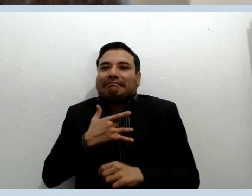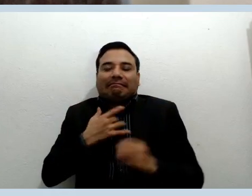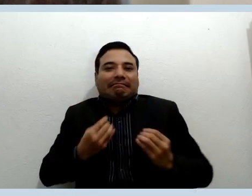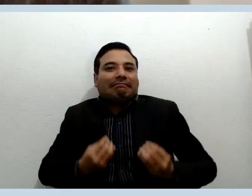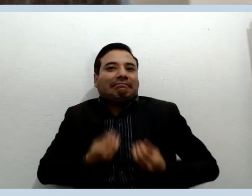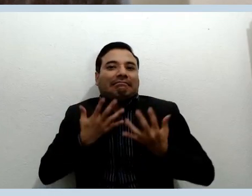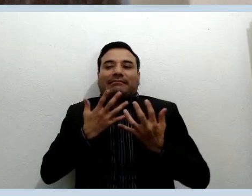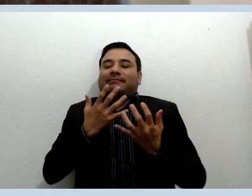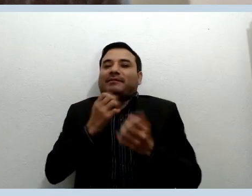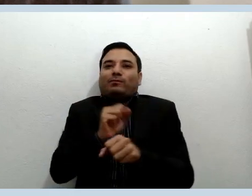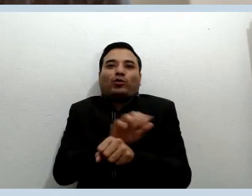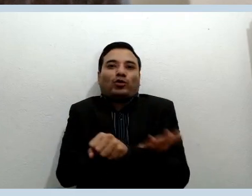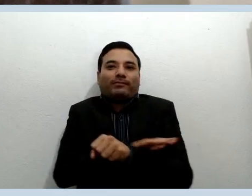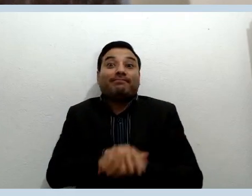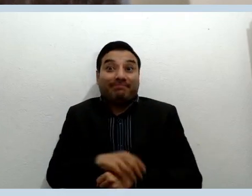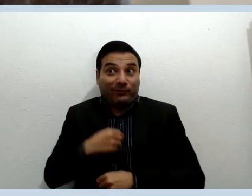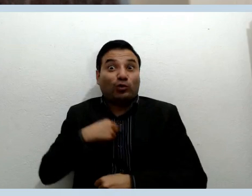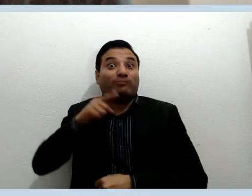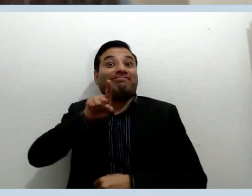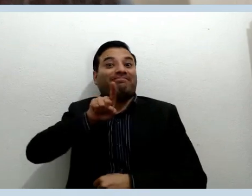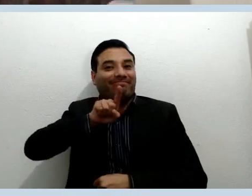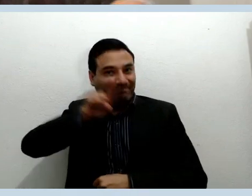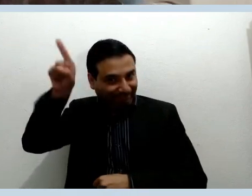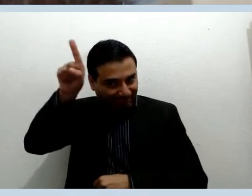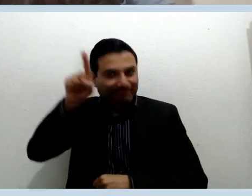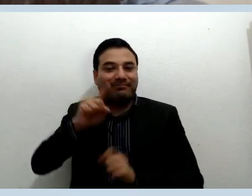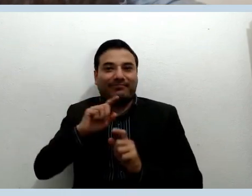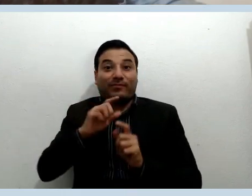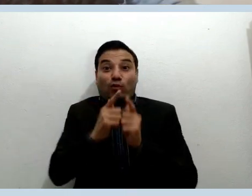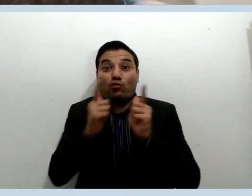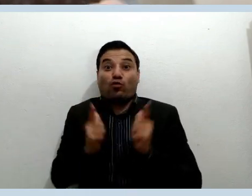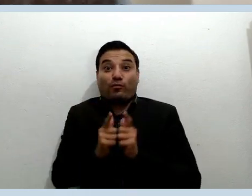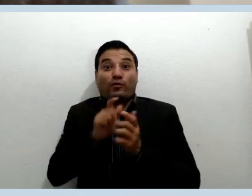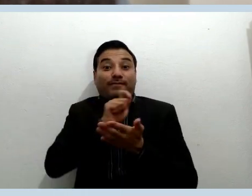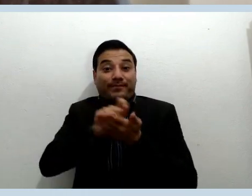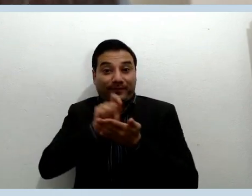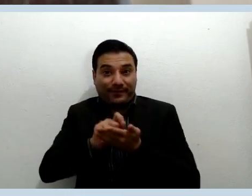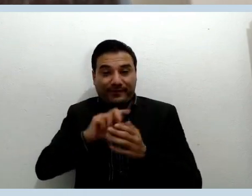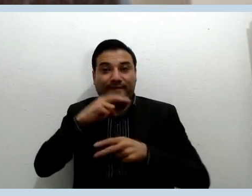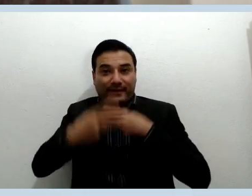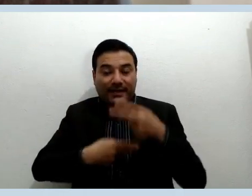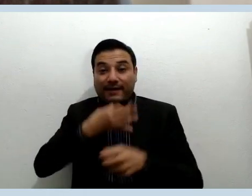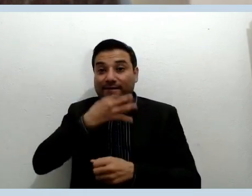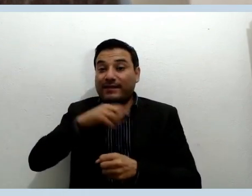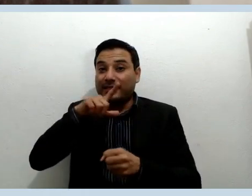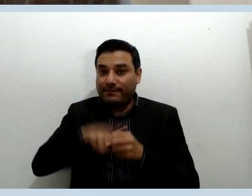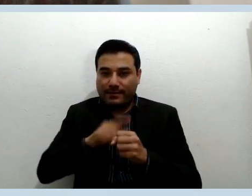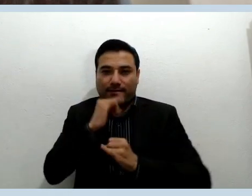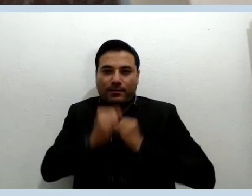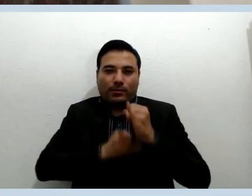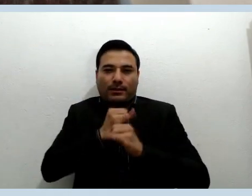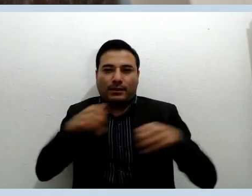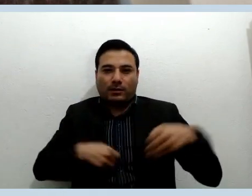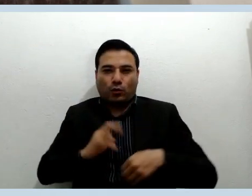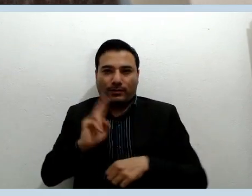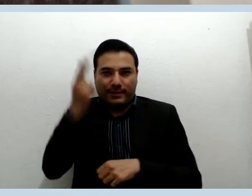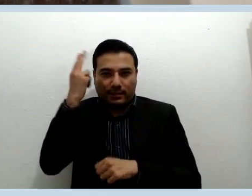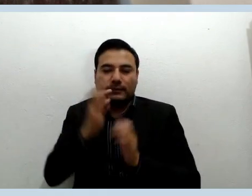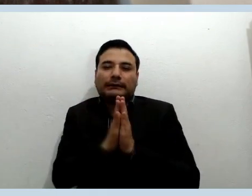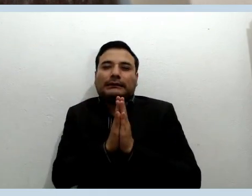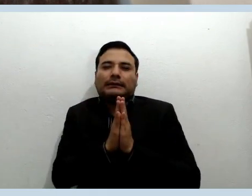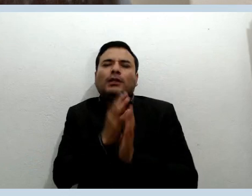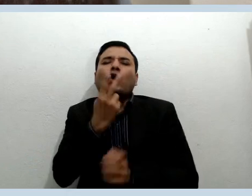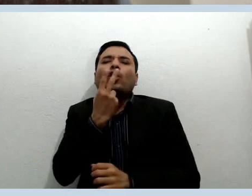y pues vamos a estar allá en apuntes estará en el Festival Internacional de teatro universitario aparte en dos